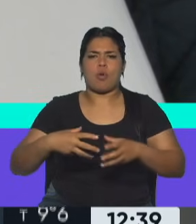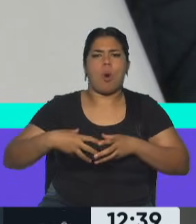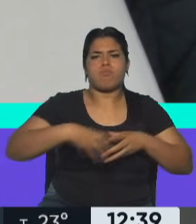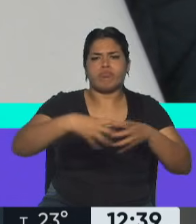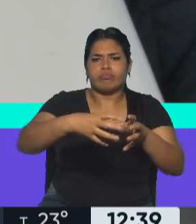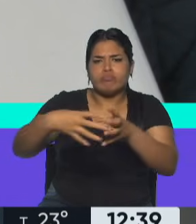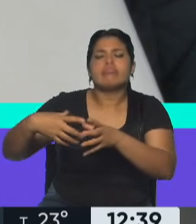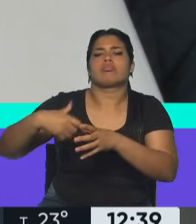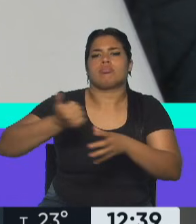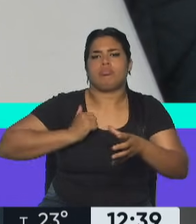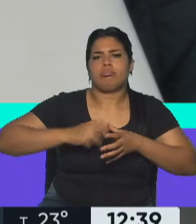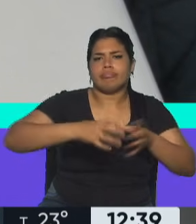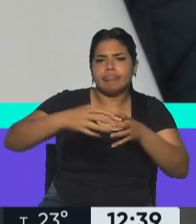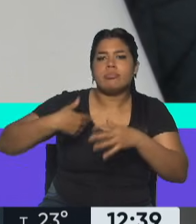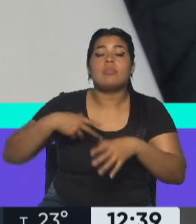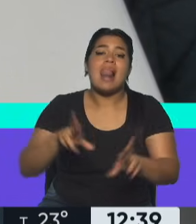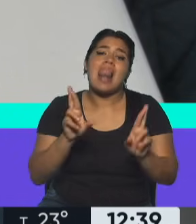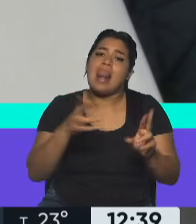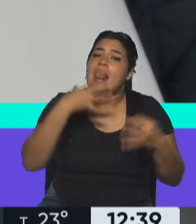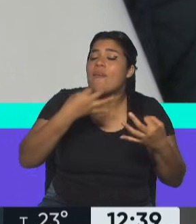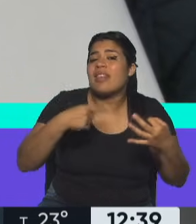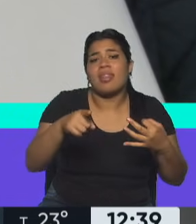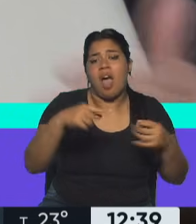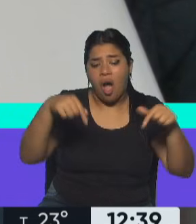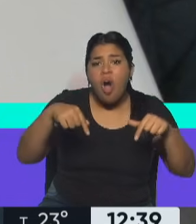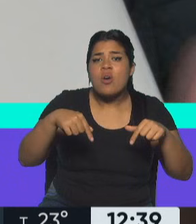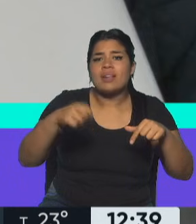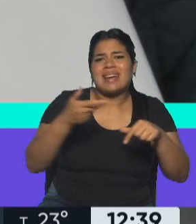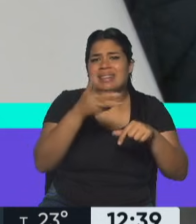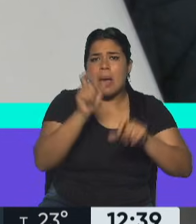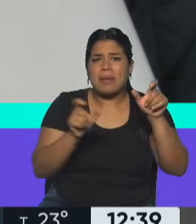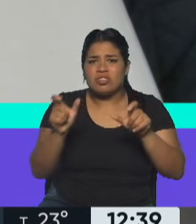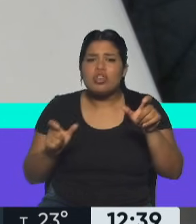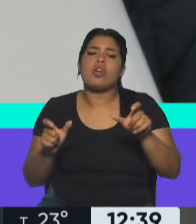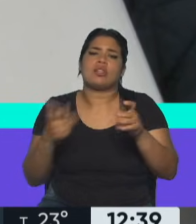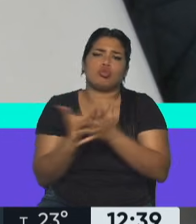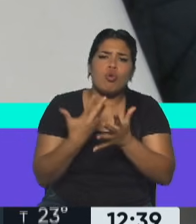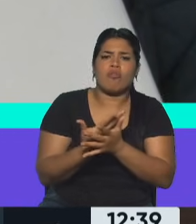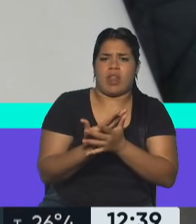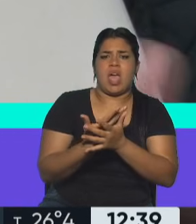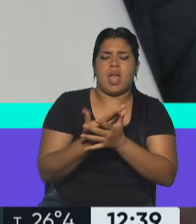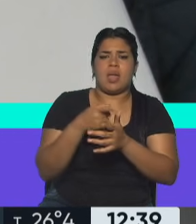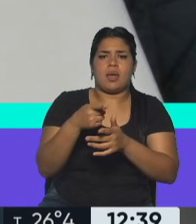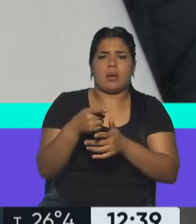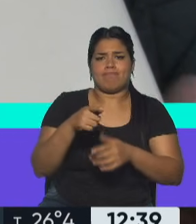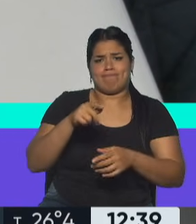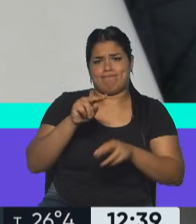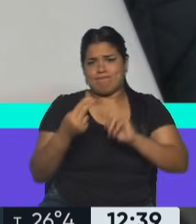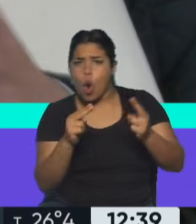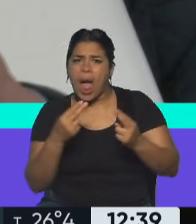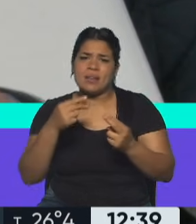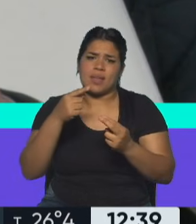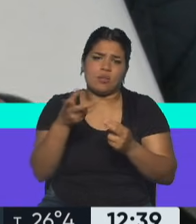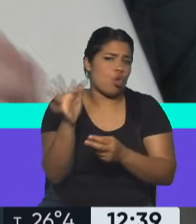demás. Lo cierto es que lamentablemente no baja el índice, y conocemos, usted lo debe ver en los medios, obviamente, asesinatos casi a diario,